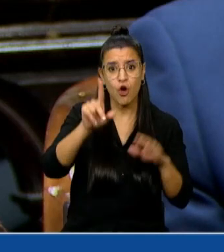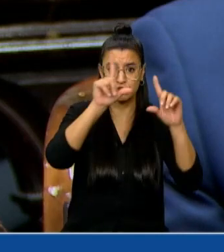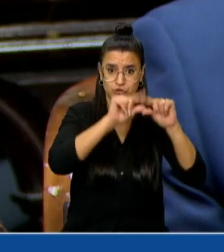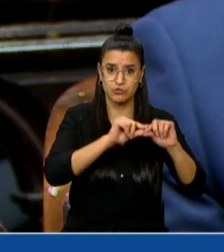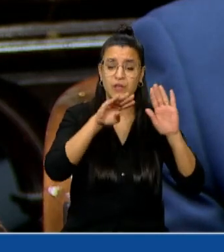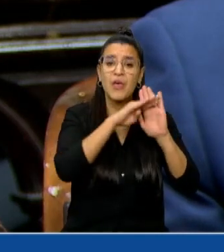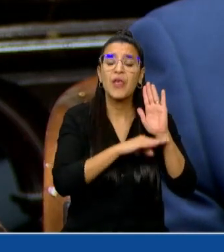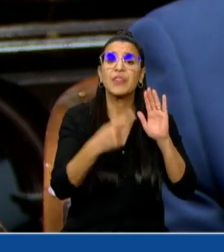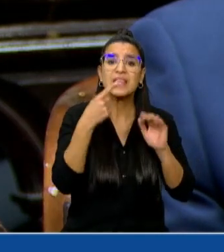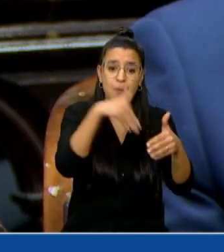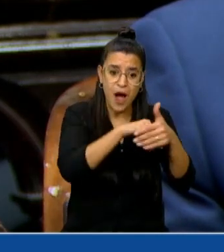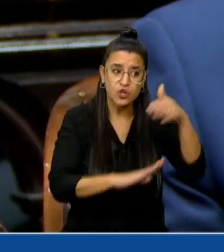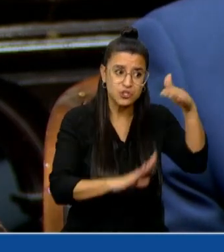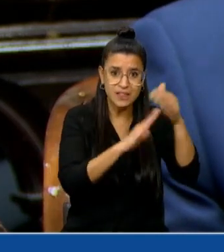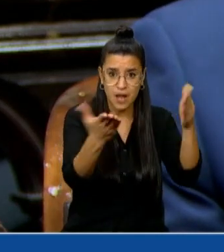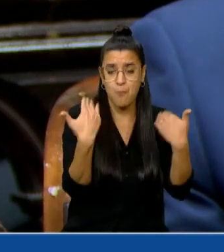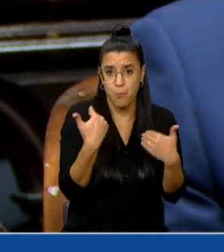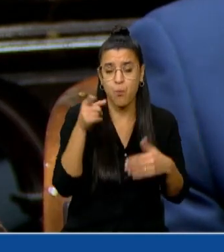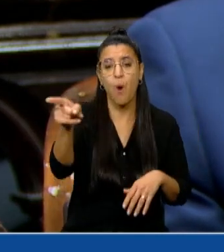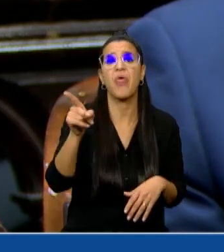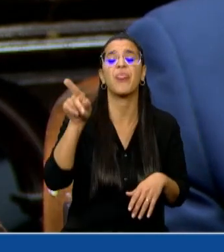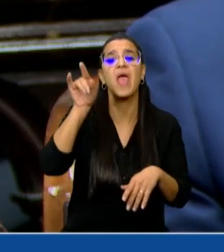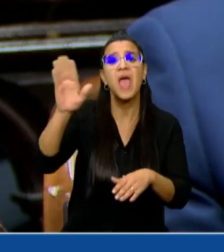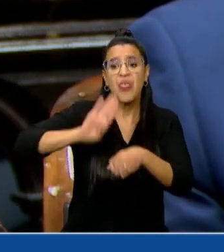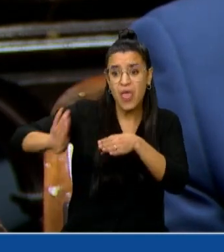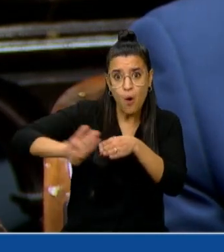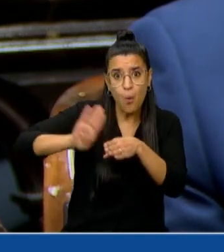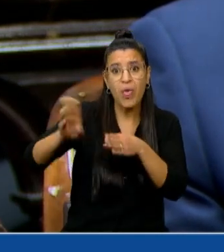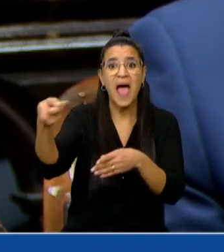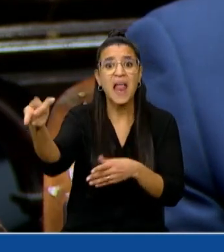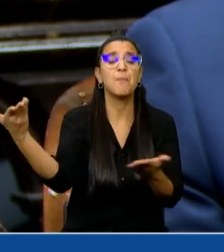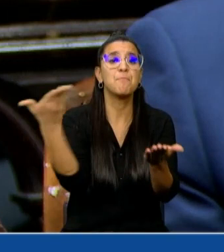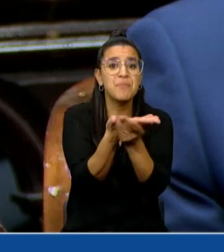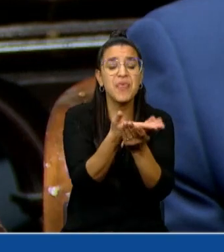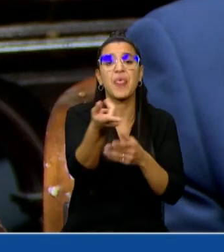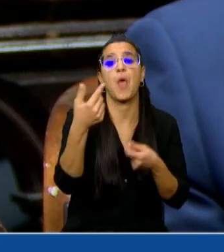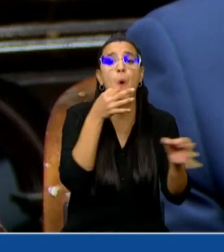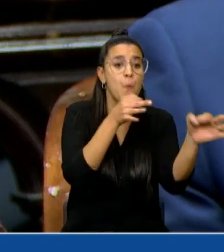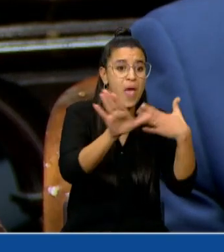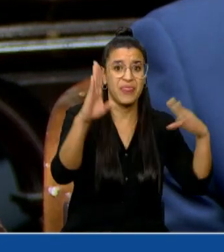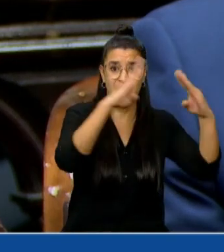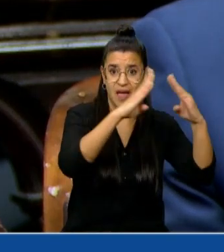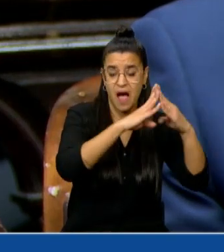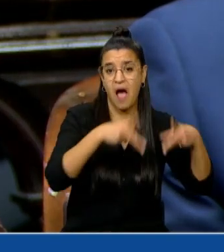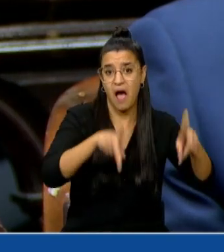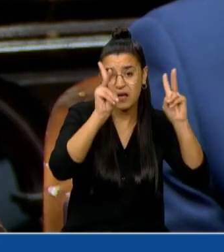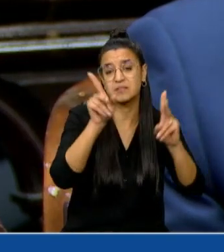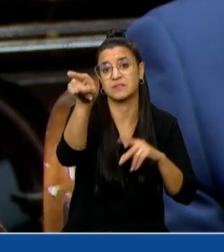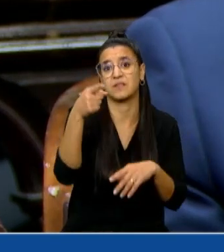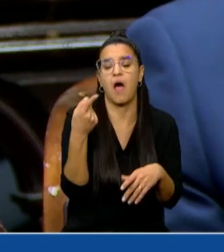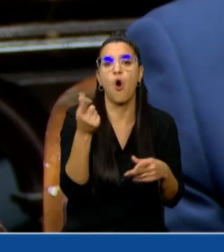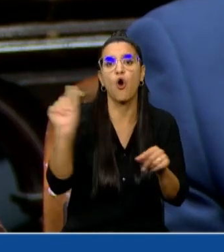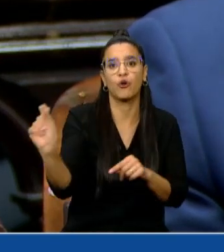Central a establecer un mecanismo que faculte a los deudores que lo requieran a vender la propiedad y el crédito existente sobre la